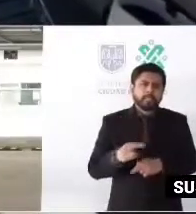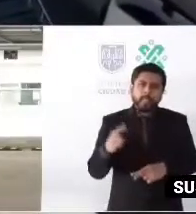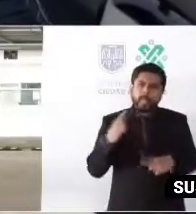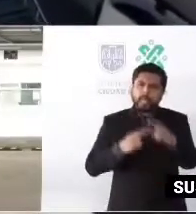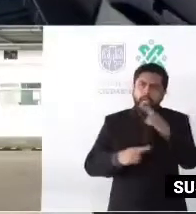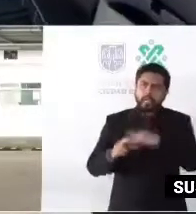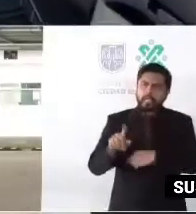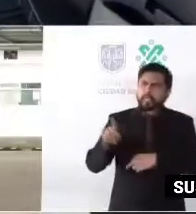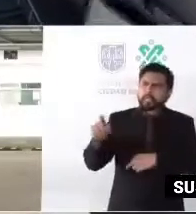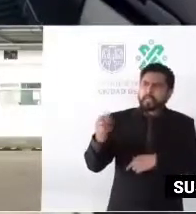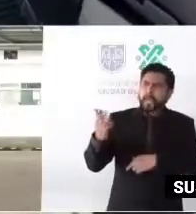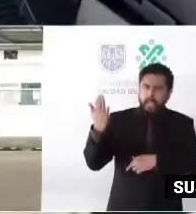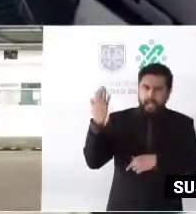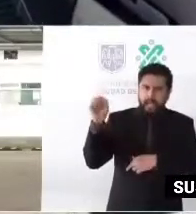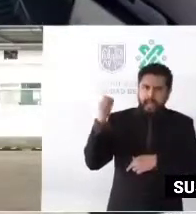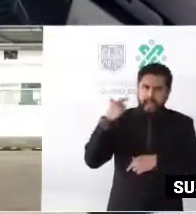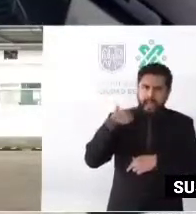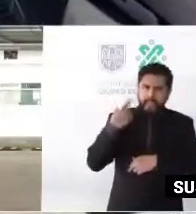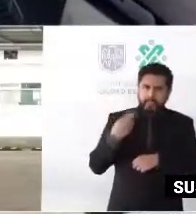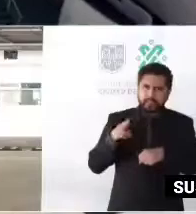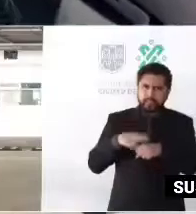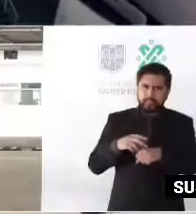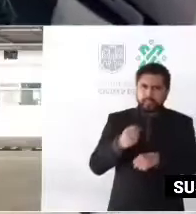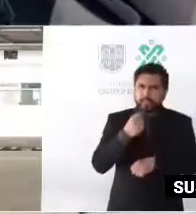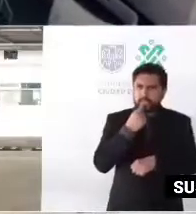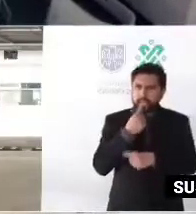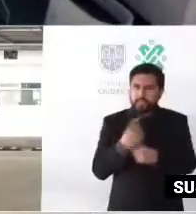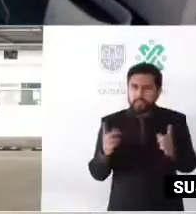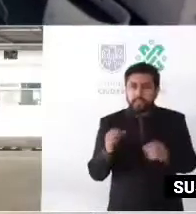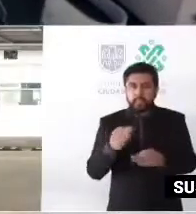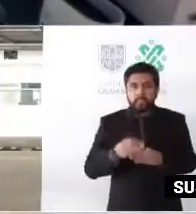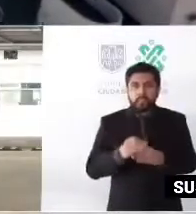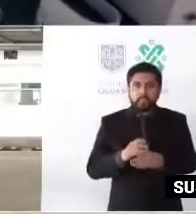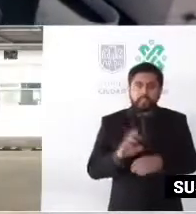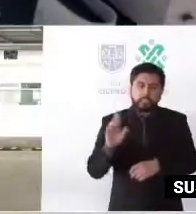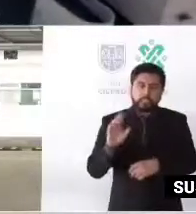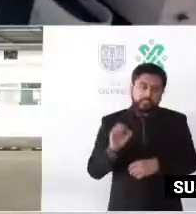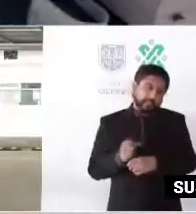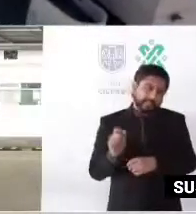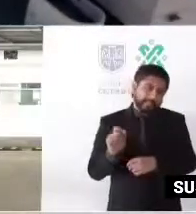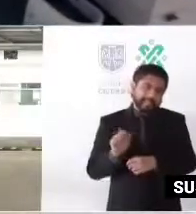en el materno infantil. Pero así es como estamos previendo la apertura del hospital.